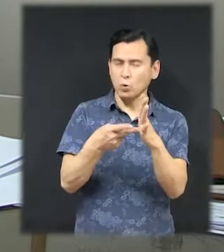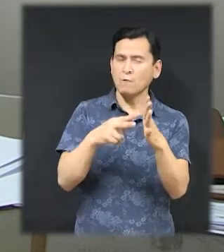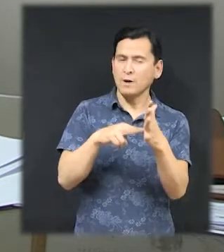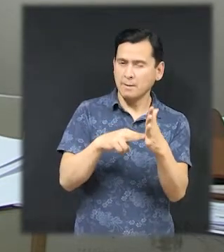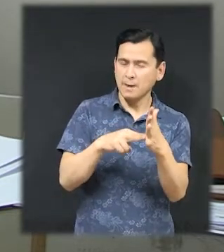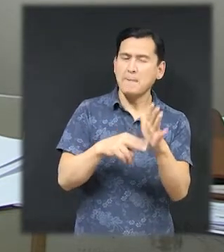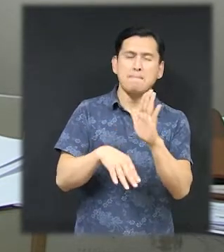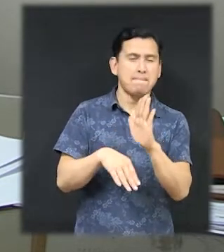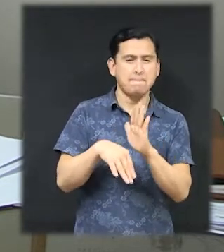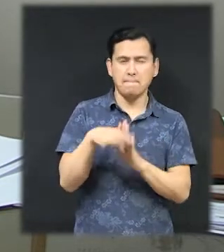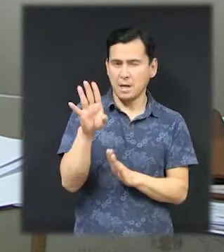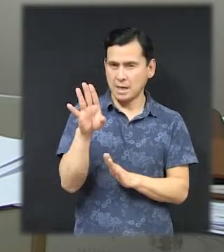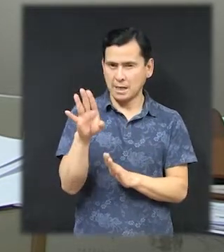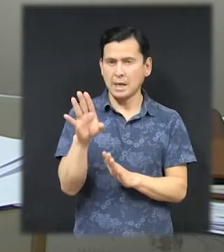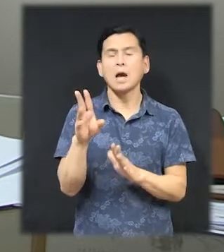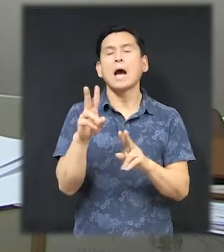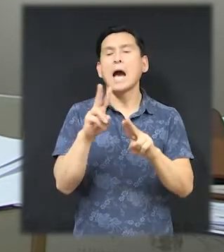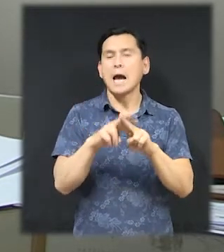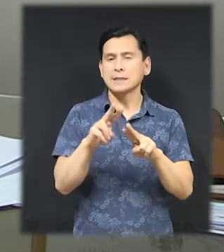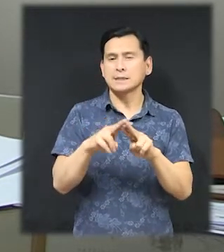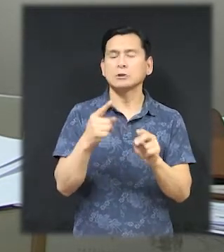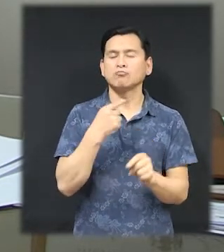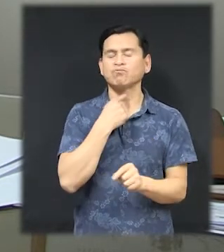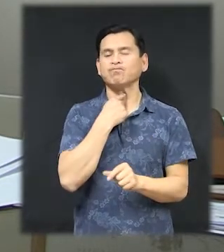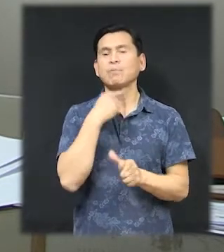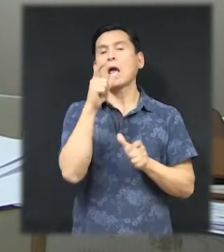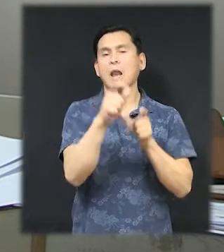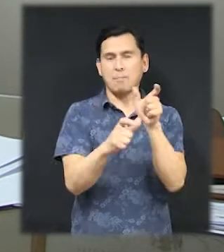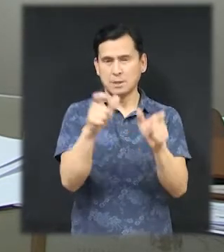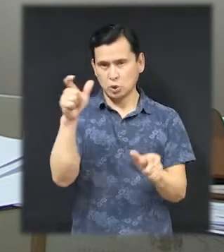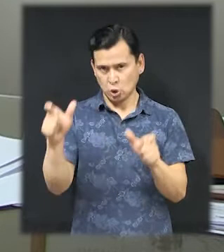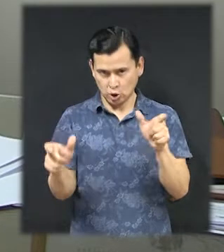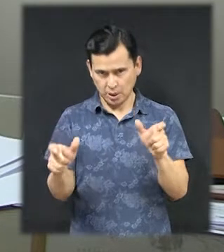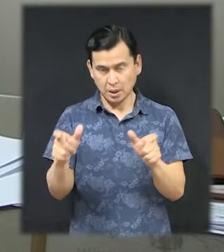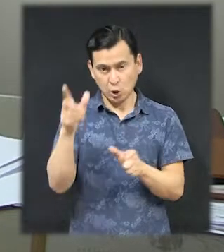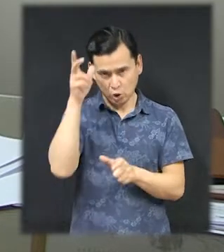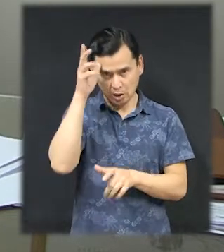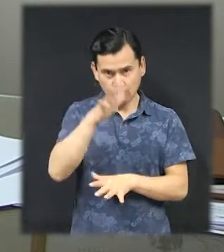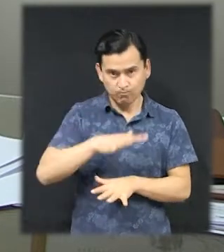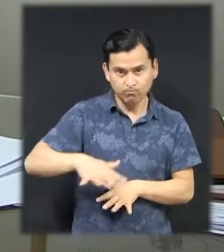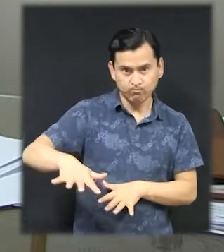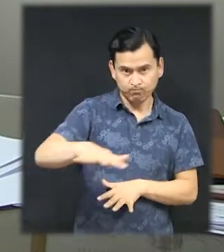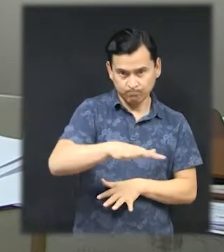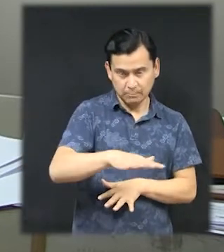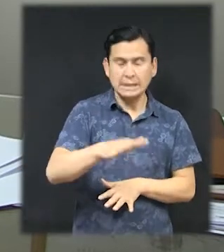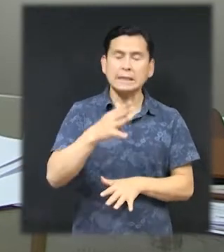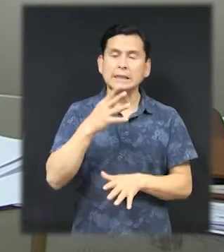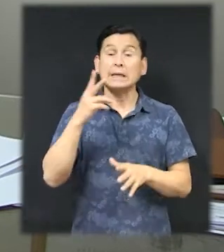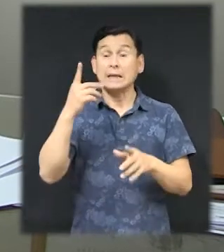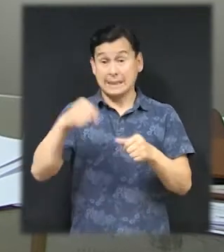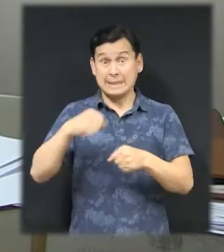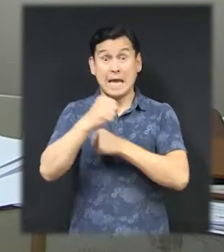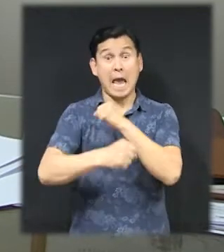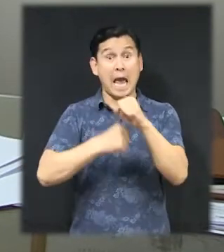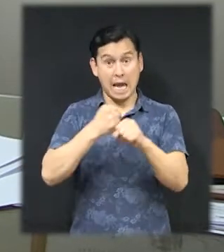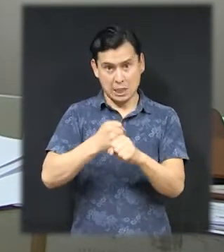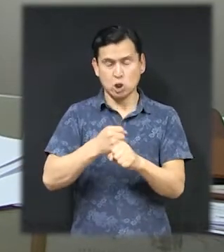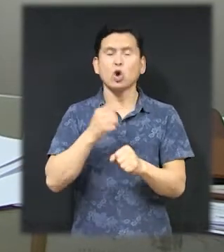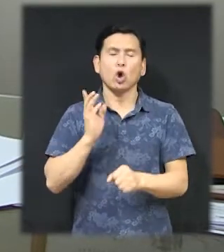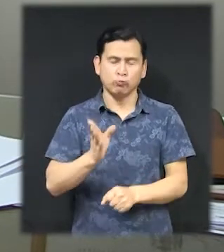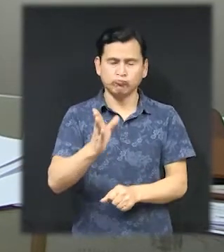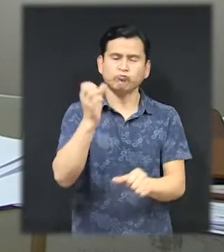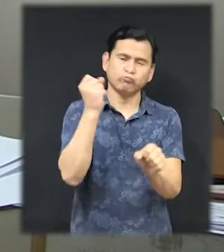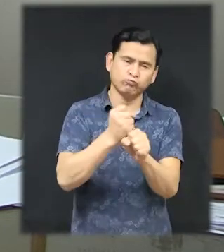población, y durante el año 2021 tenemos que trabajar por mejorar la oferta de